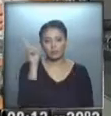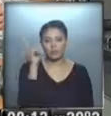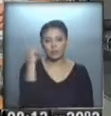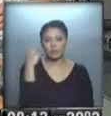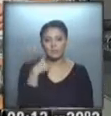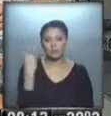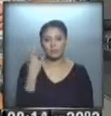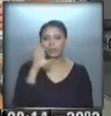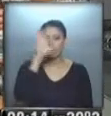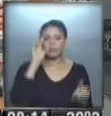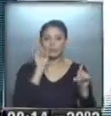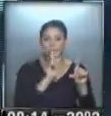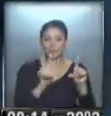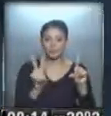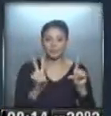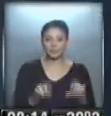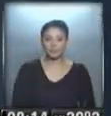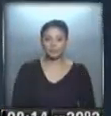las noticias breves provinciales